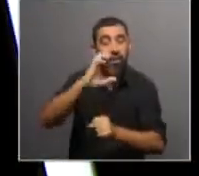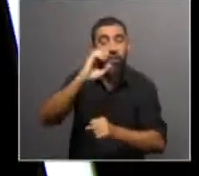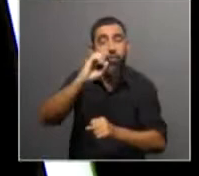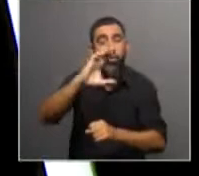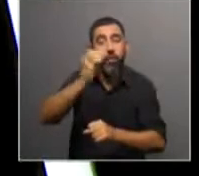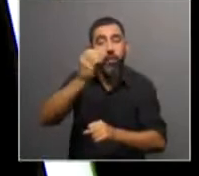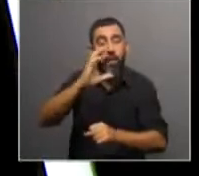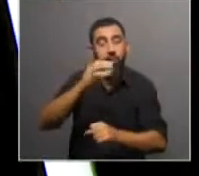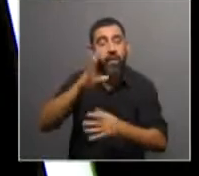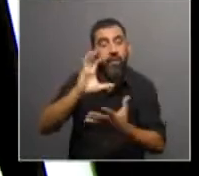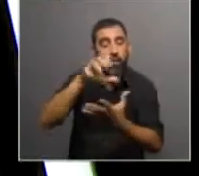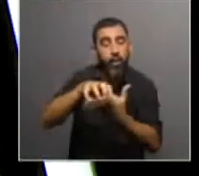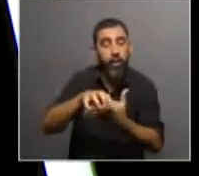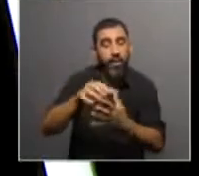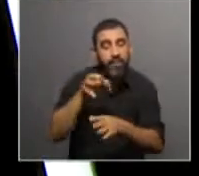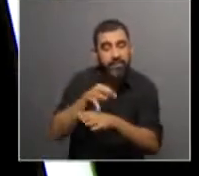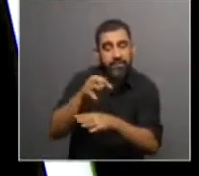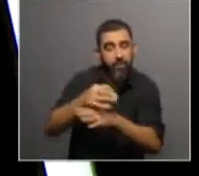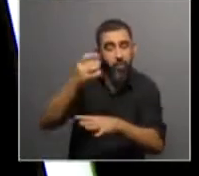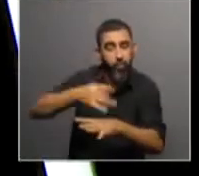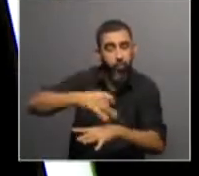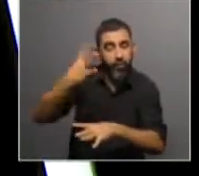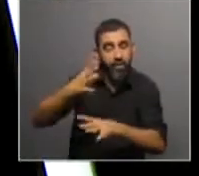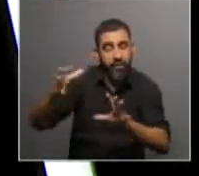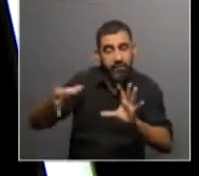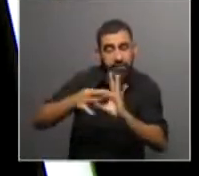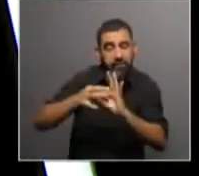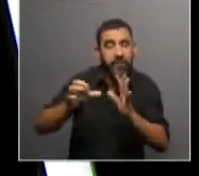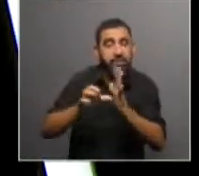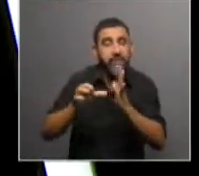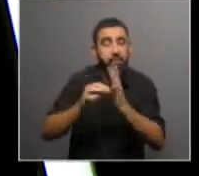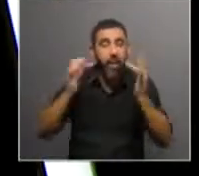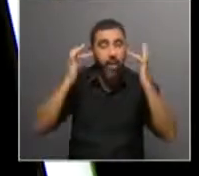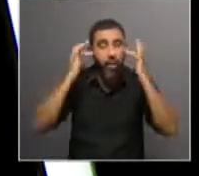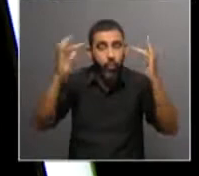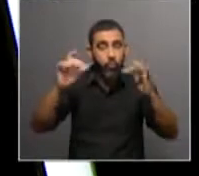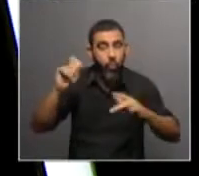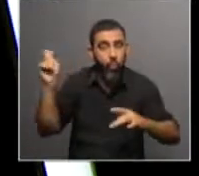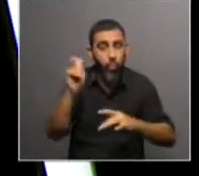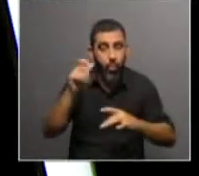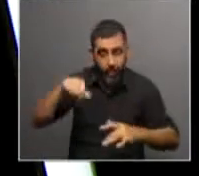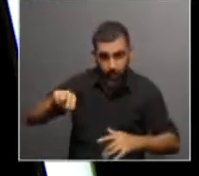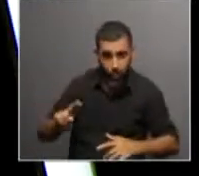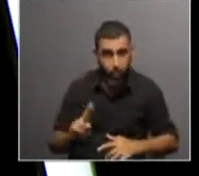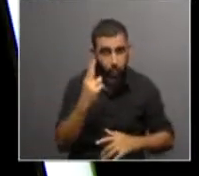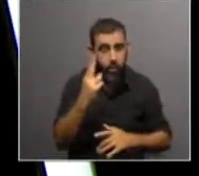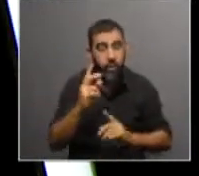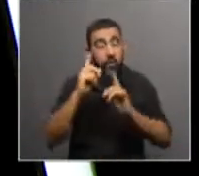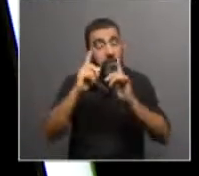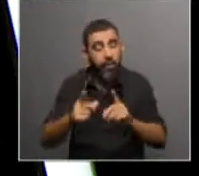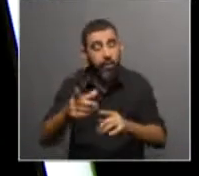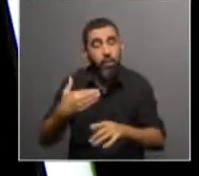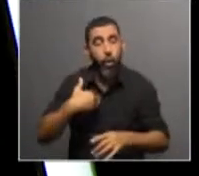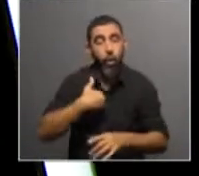Centro de Capacitación Profesional, que depende del sistema de educación pública de nuestro país y que sobre todo tiene este